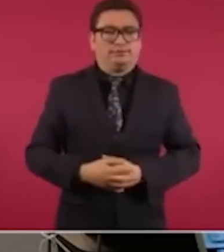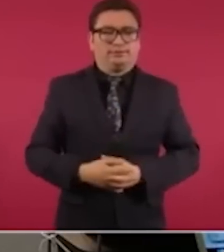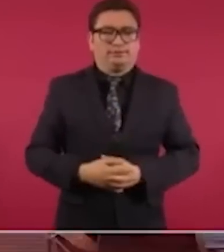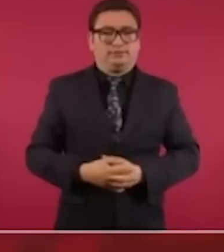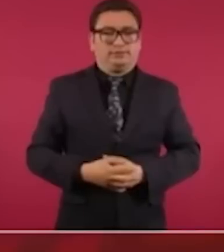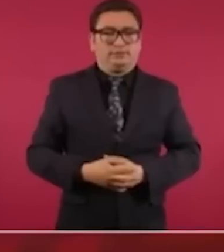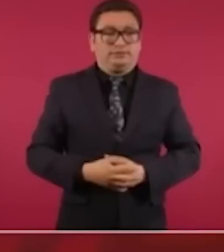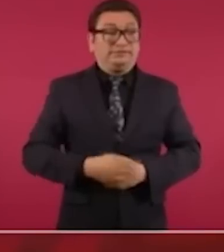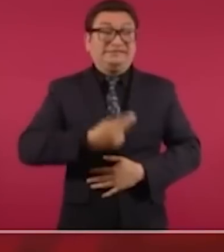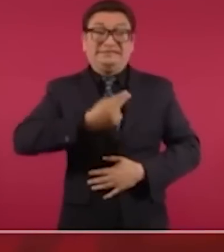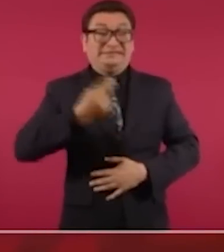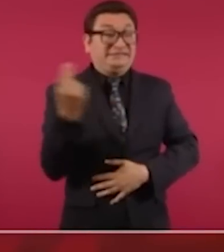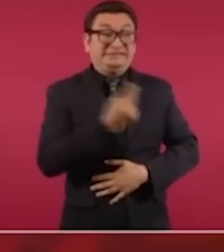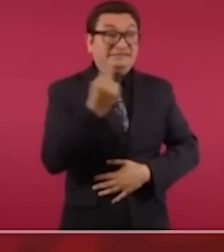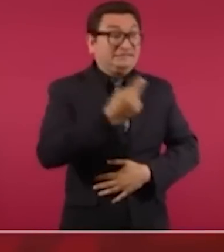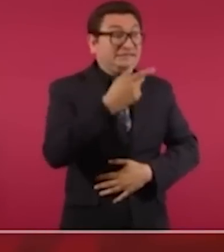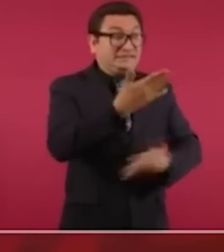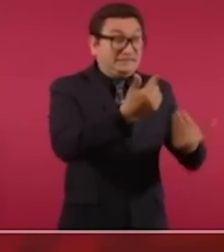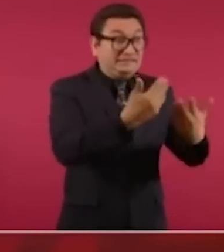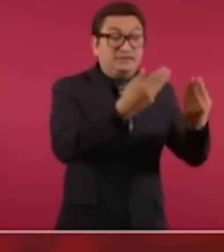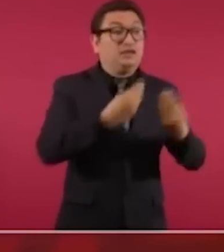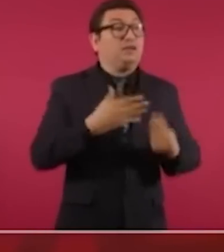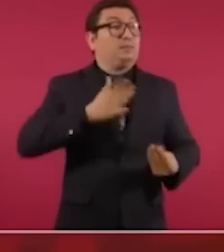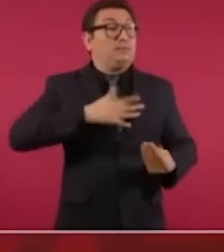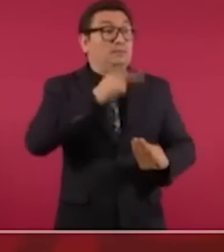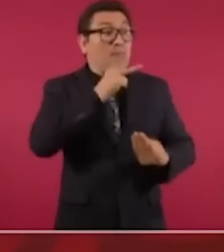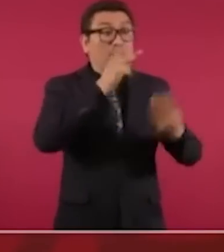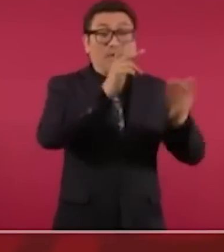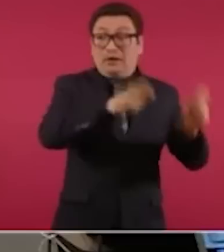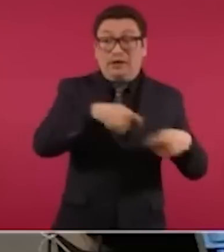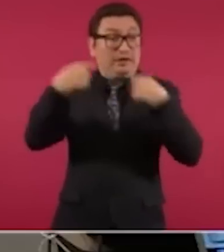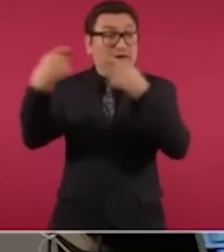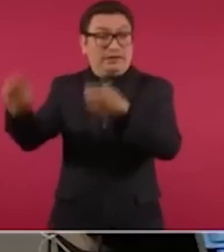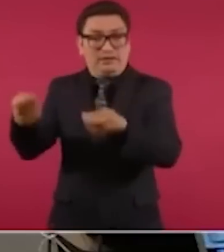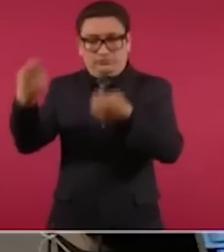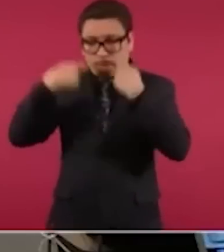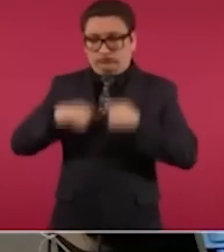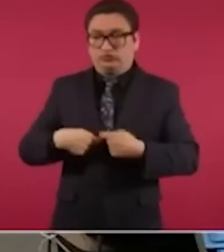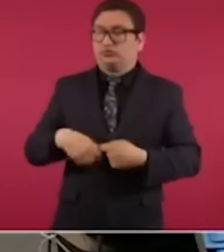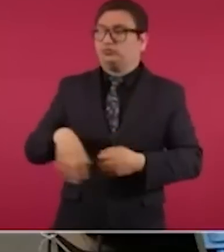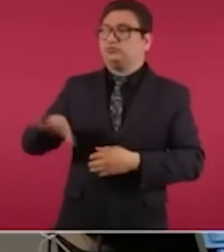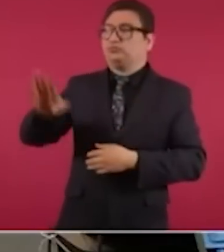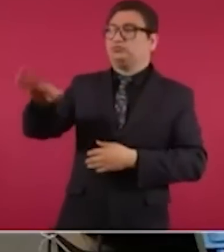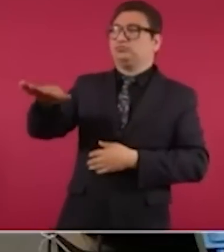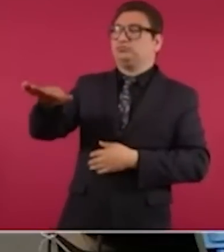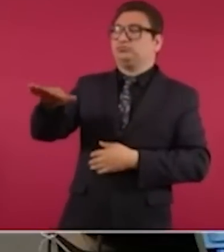es necesario que la vista mi padre señor